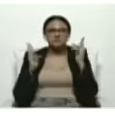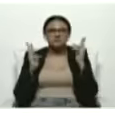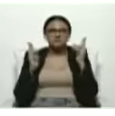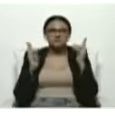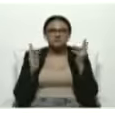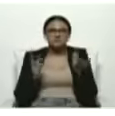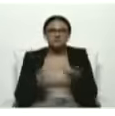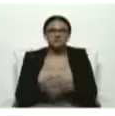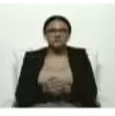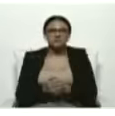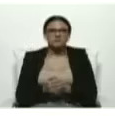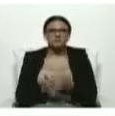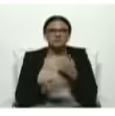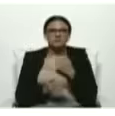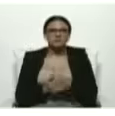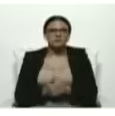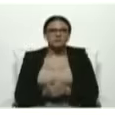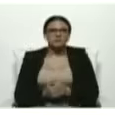Mesa.